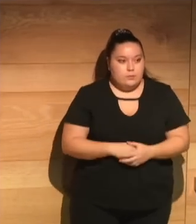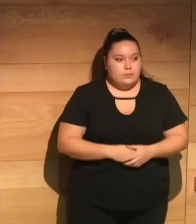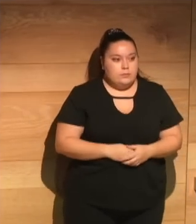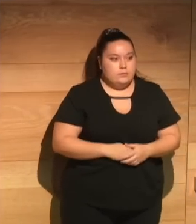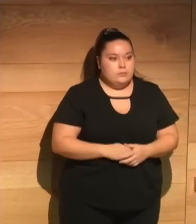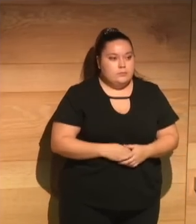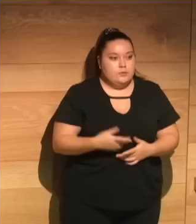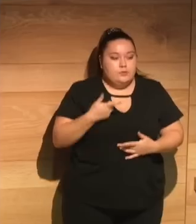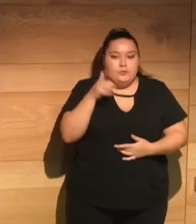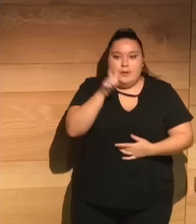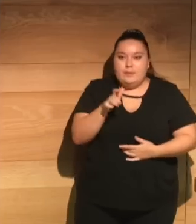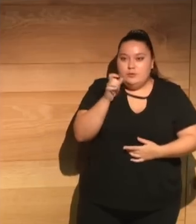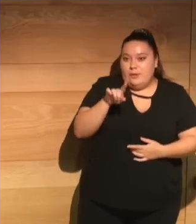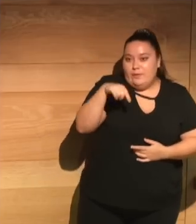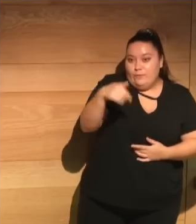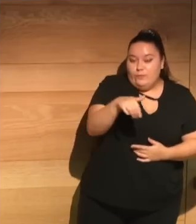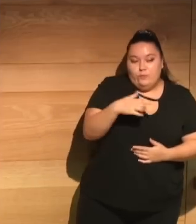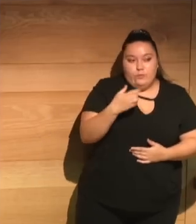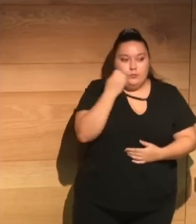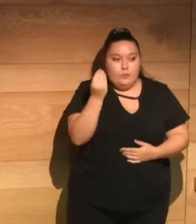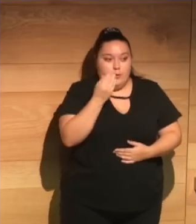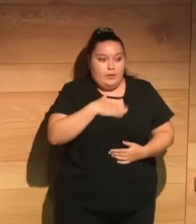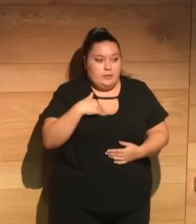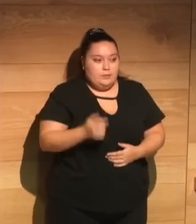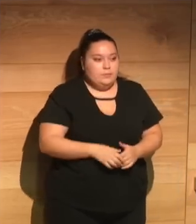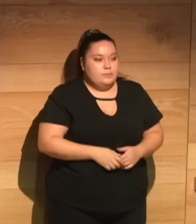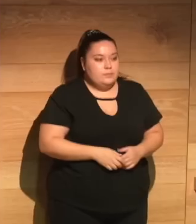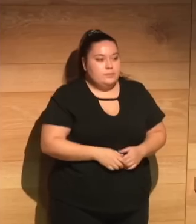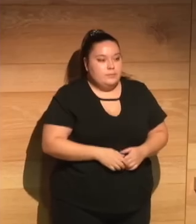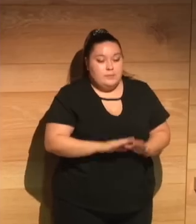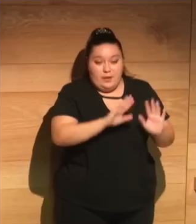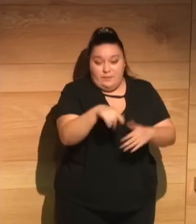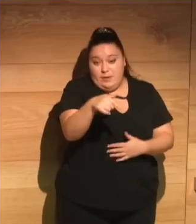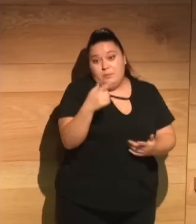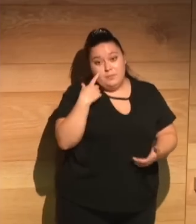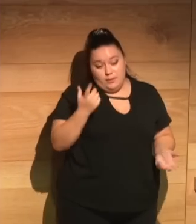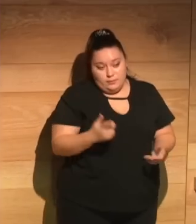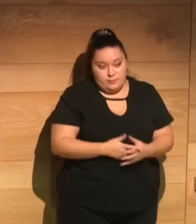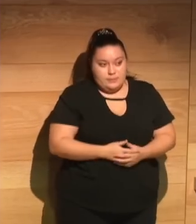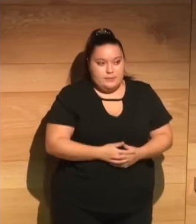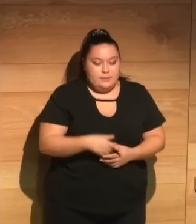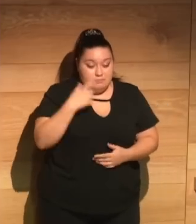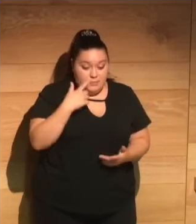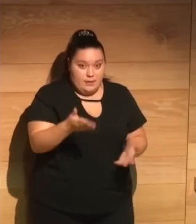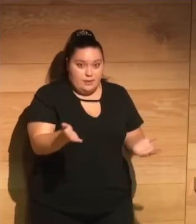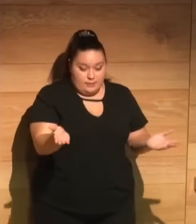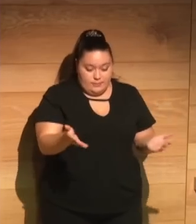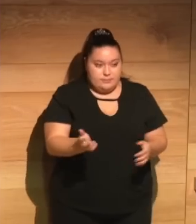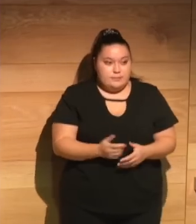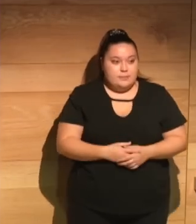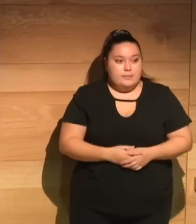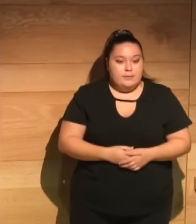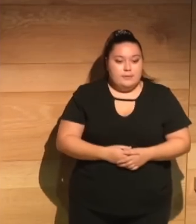ni porque un. Quiero hacerme una persona de bien el día de mañana. Y aquí estás, Javi, sin embargo, sí, aquí estás. Y al final, mira dónde has acabado. Mira dónde has acabado. Si te llegas a